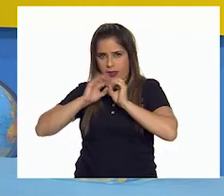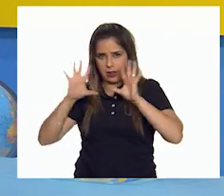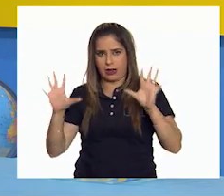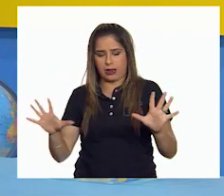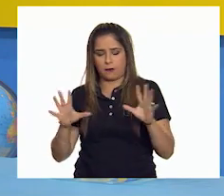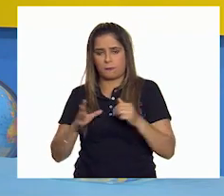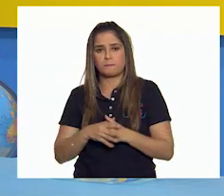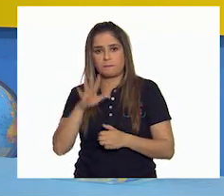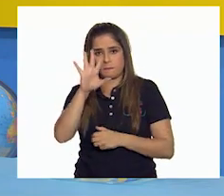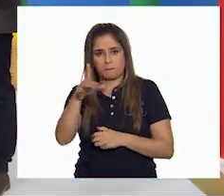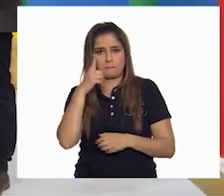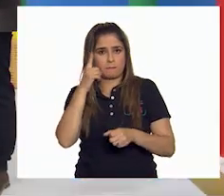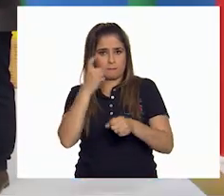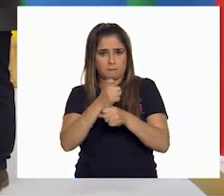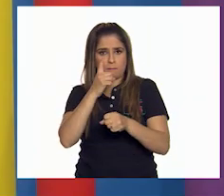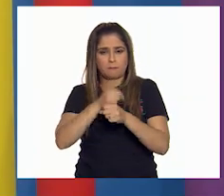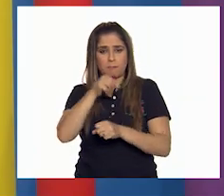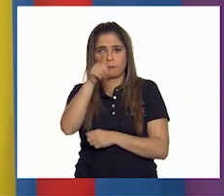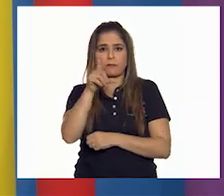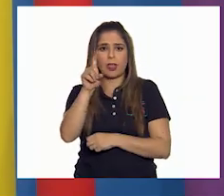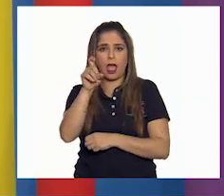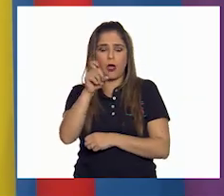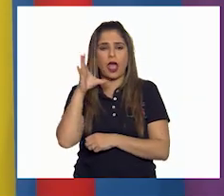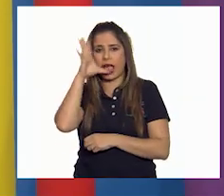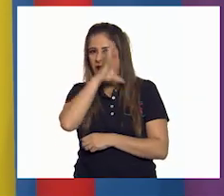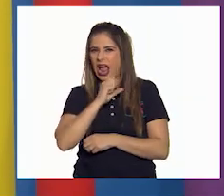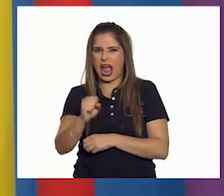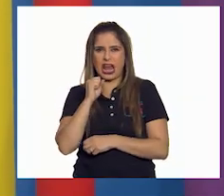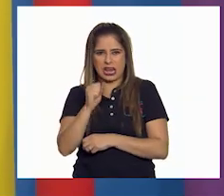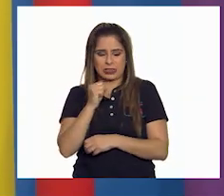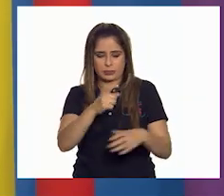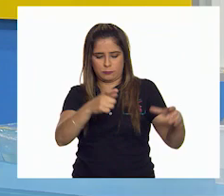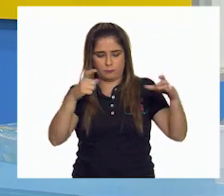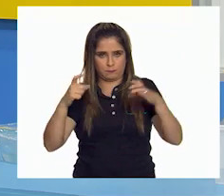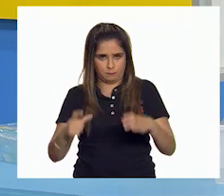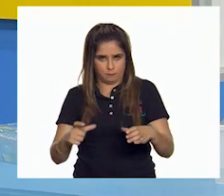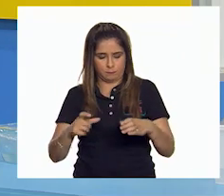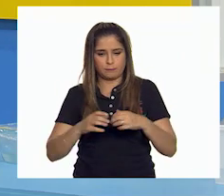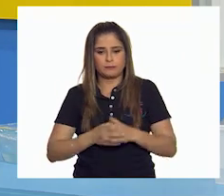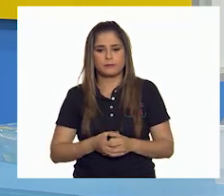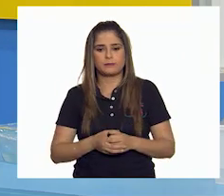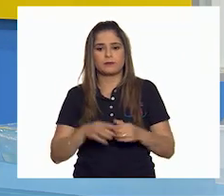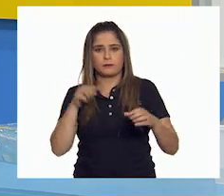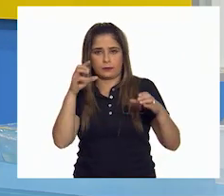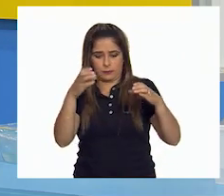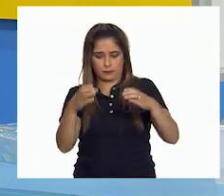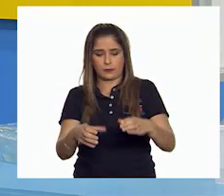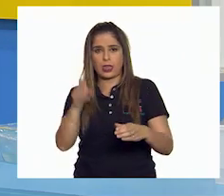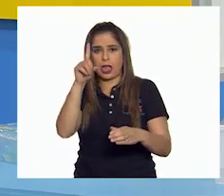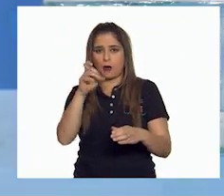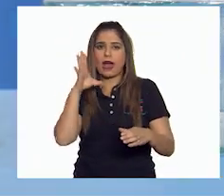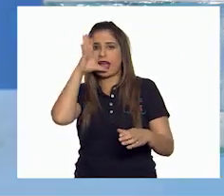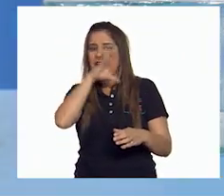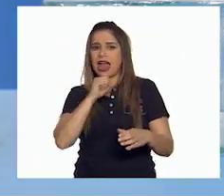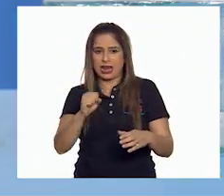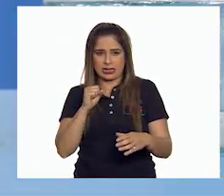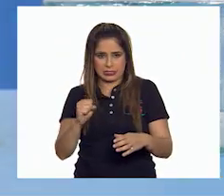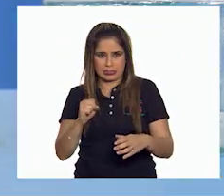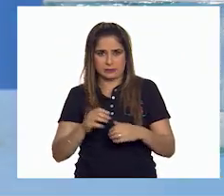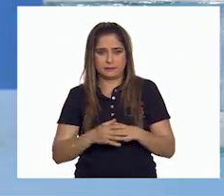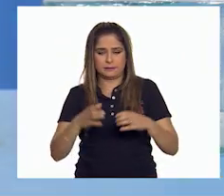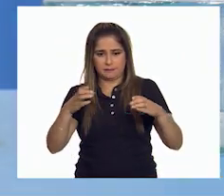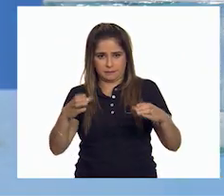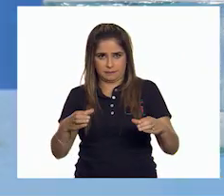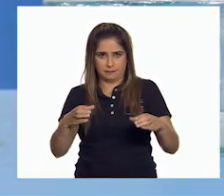tomar un poco de agua caliente. Muy bien, maestra. ¿Y qué hacemos? Hay que colocar un poco de agua caliente. Aquí